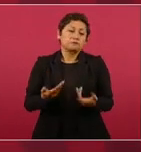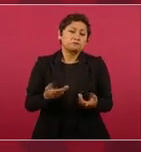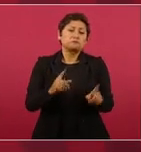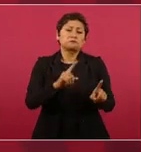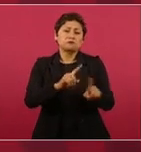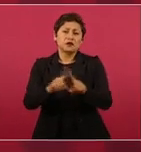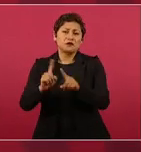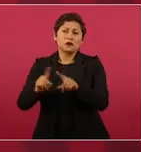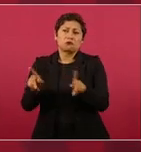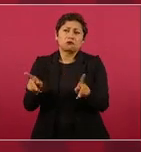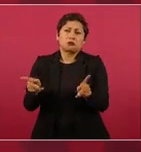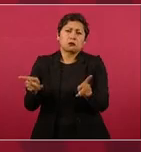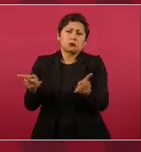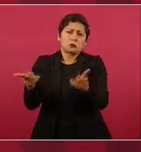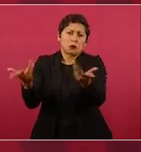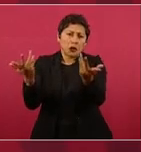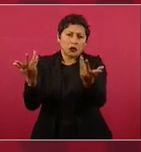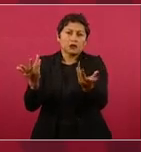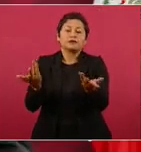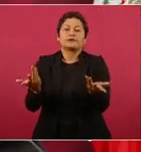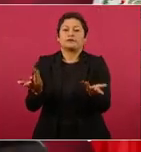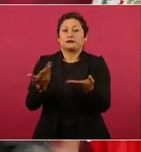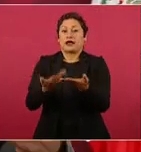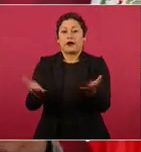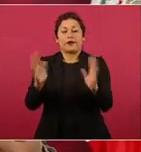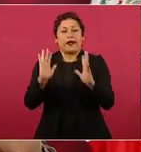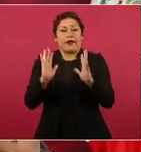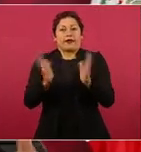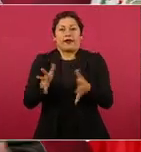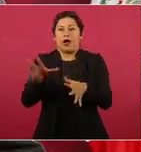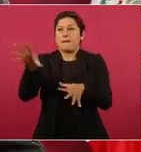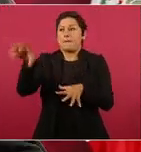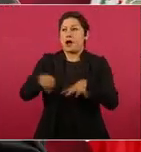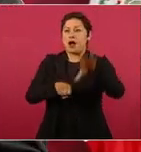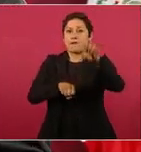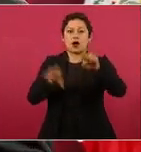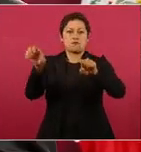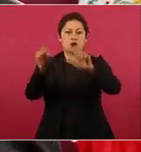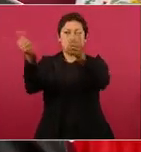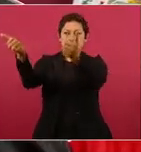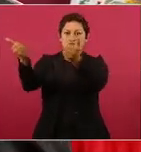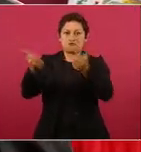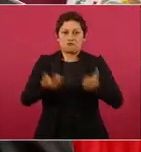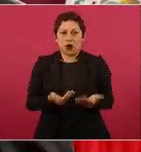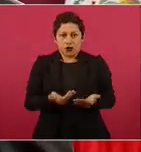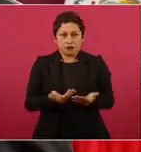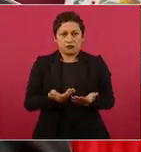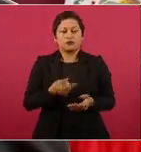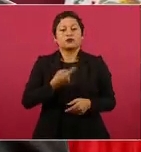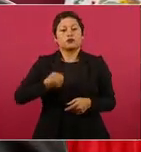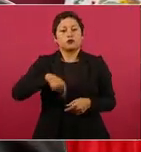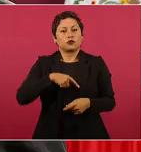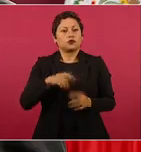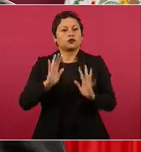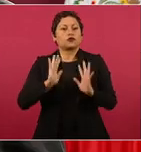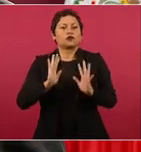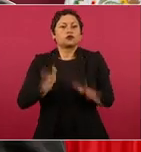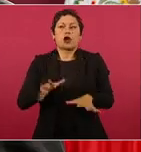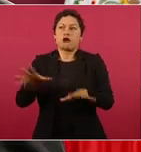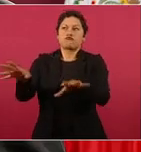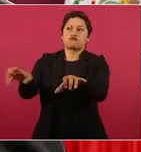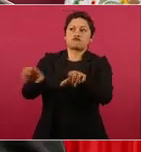subastas, ahora se están recuperando. Estamos fortaleciendo nuestro